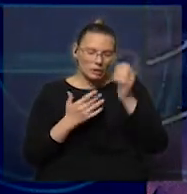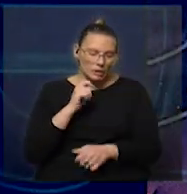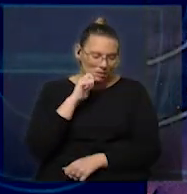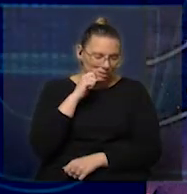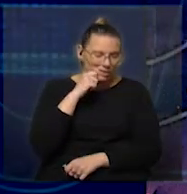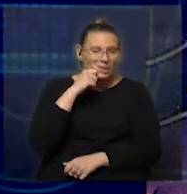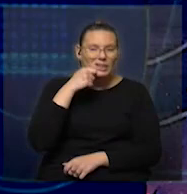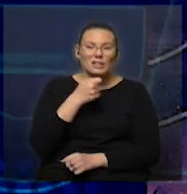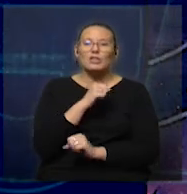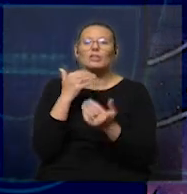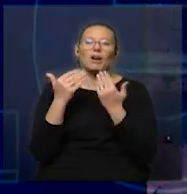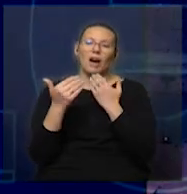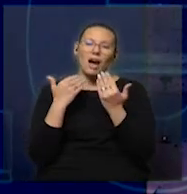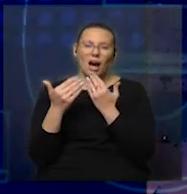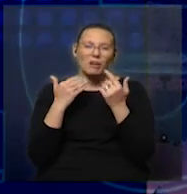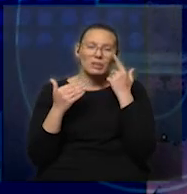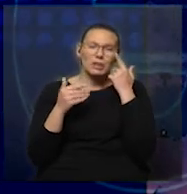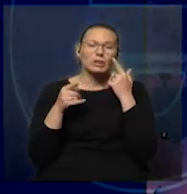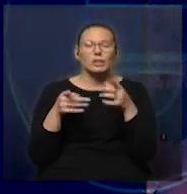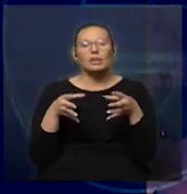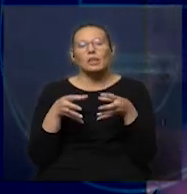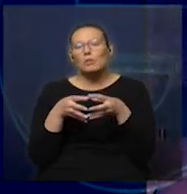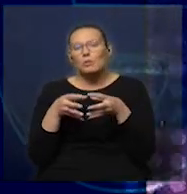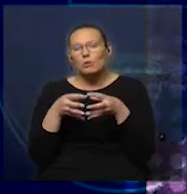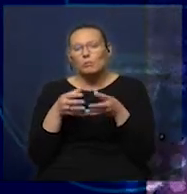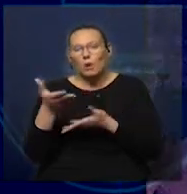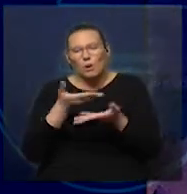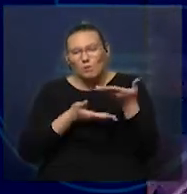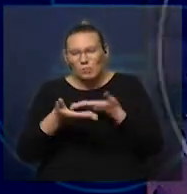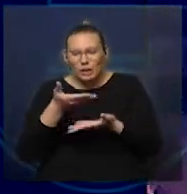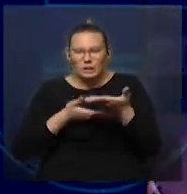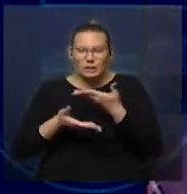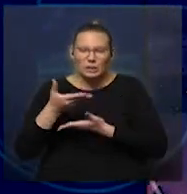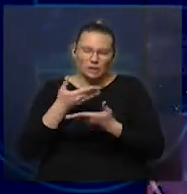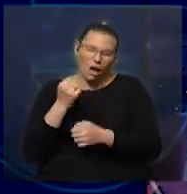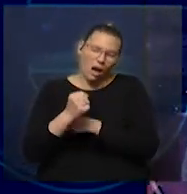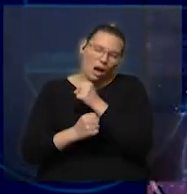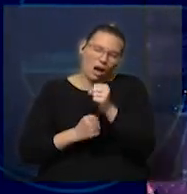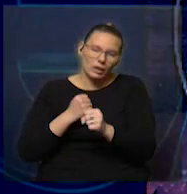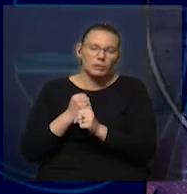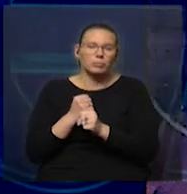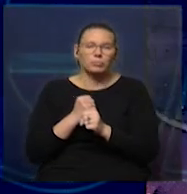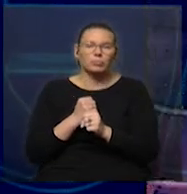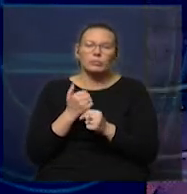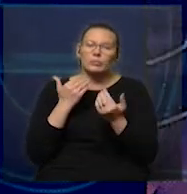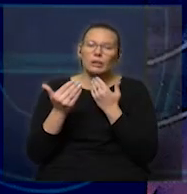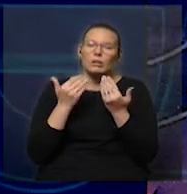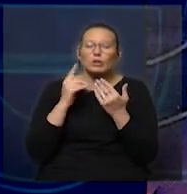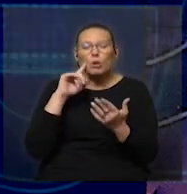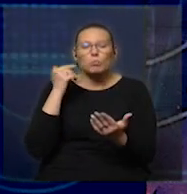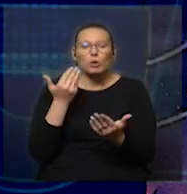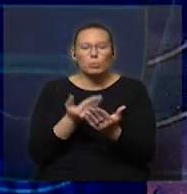poder hablar así de este grupo con el que compartiste bastante tiempo. Y hablando sobre la propuesta